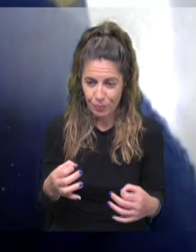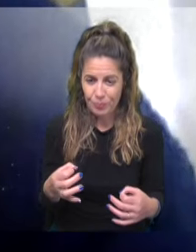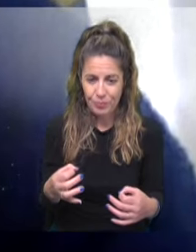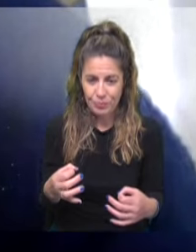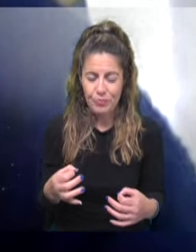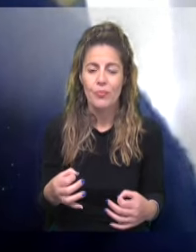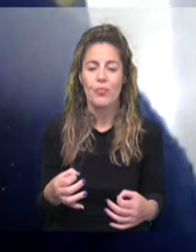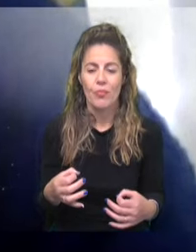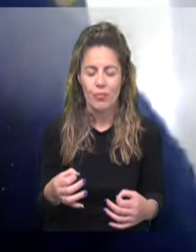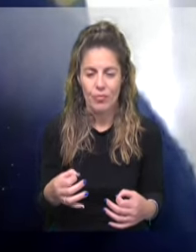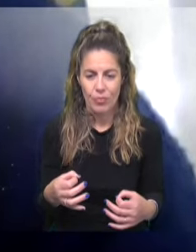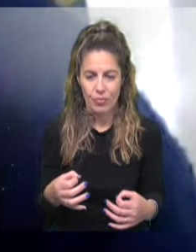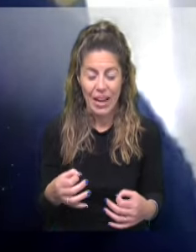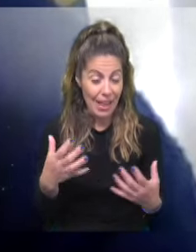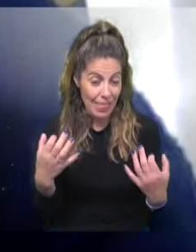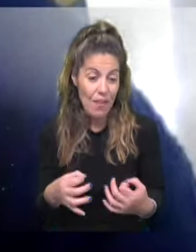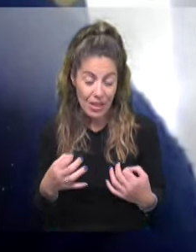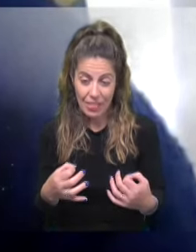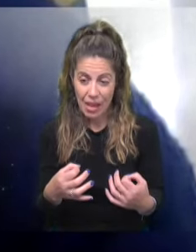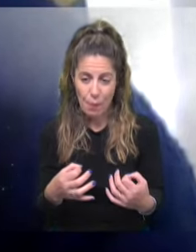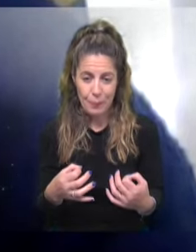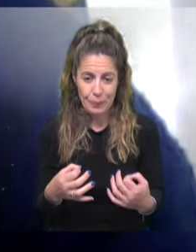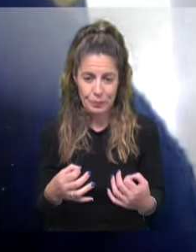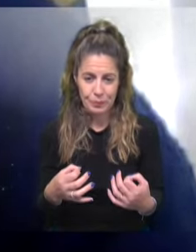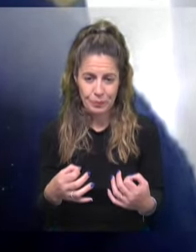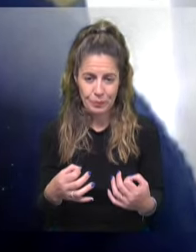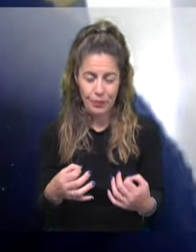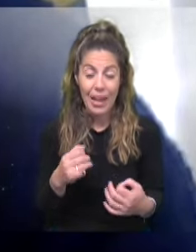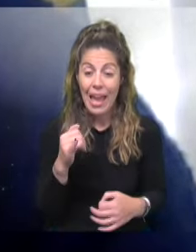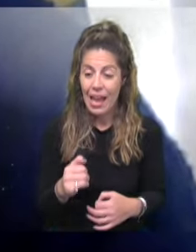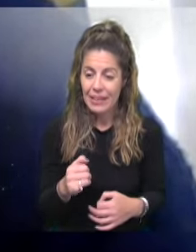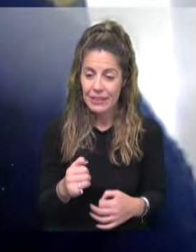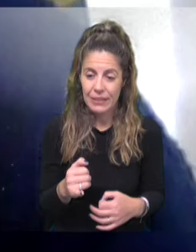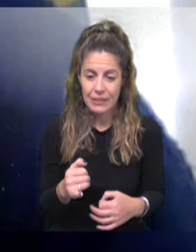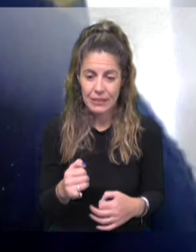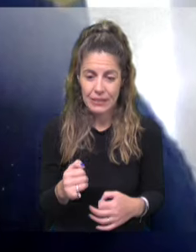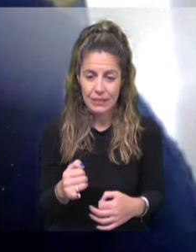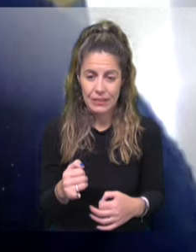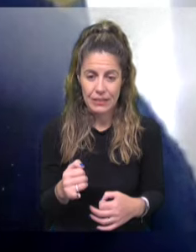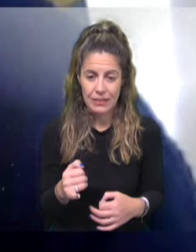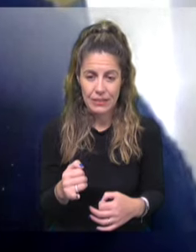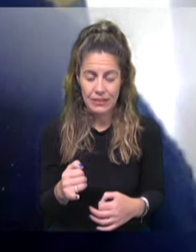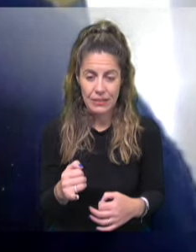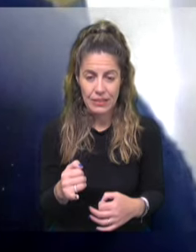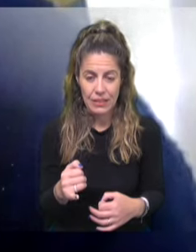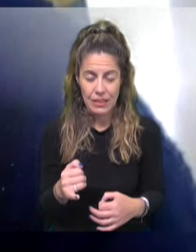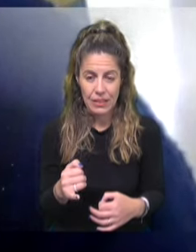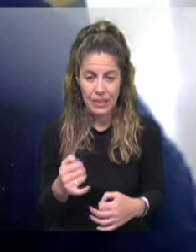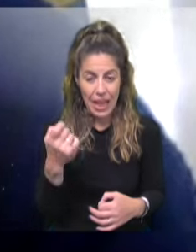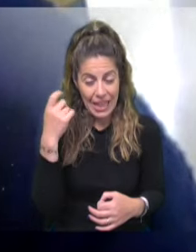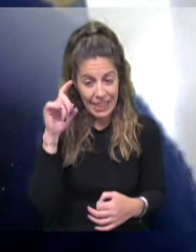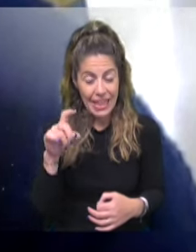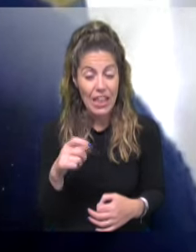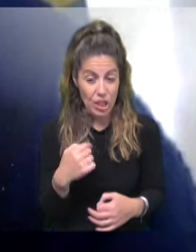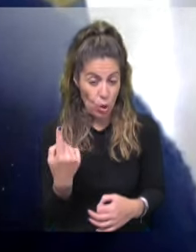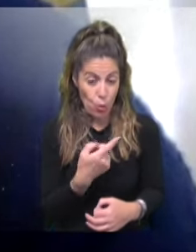Bueno este la verdad que este hay una este idea muy importante de nuestro gobernador